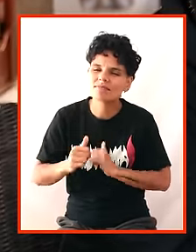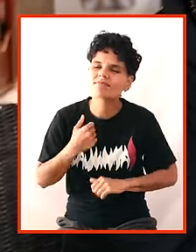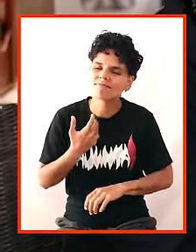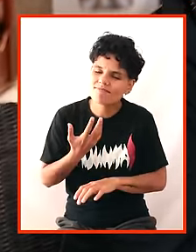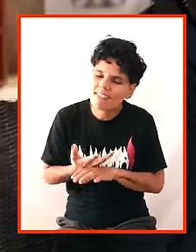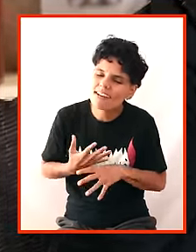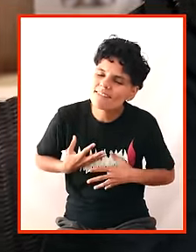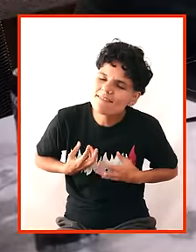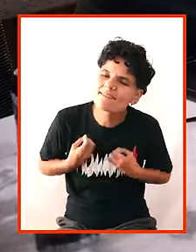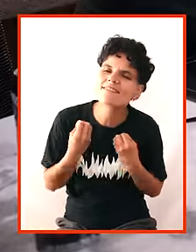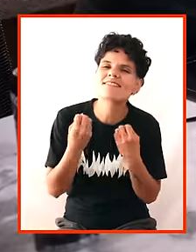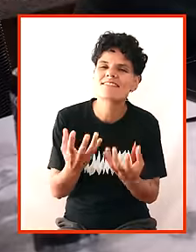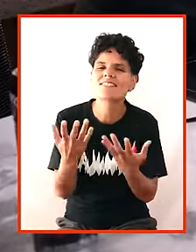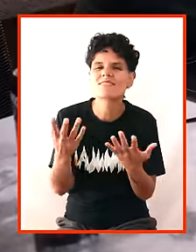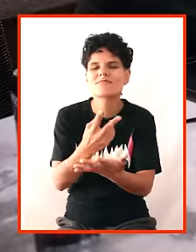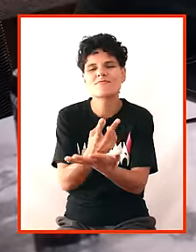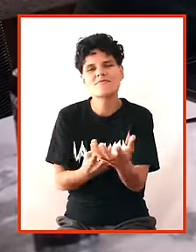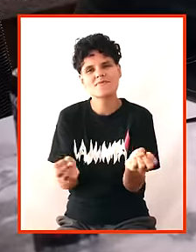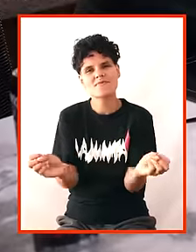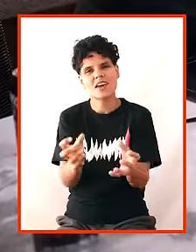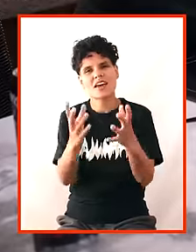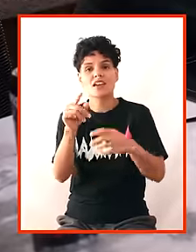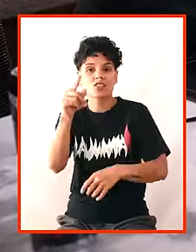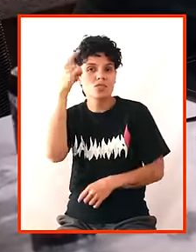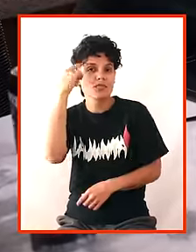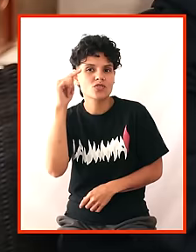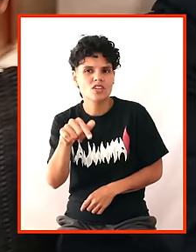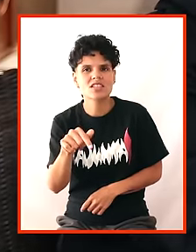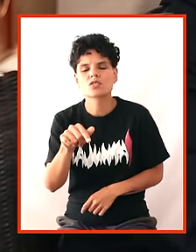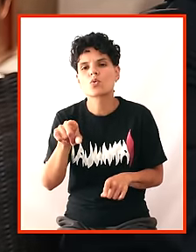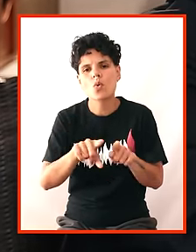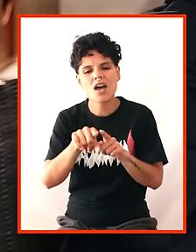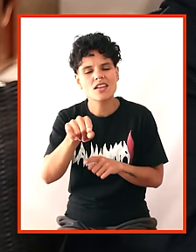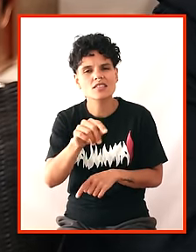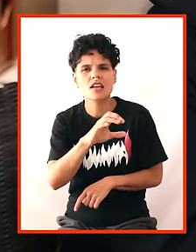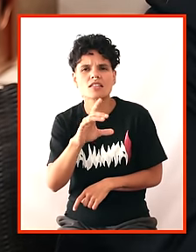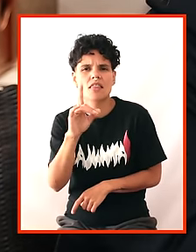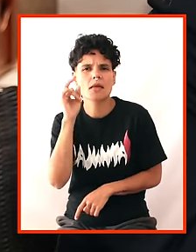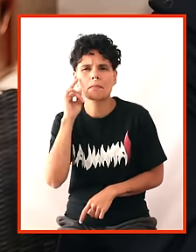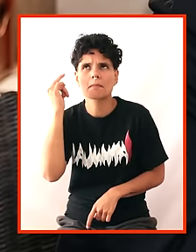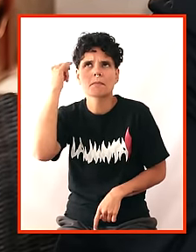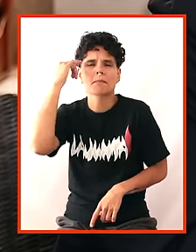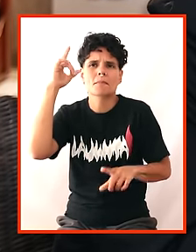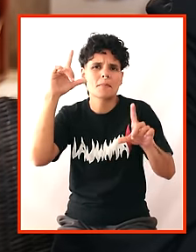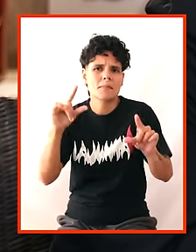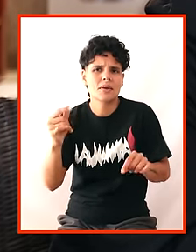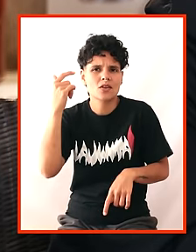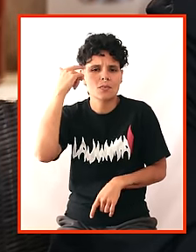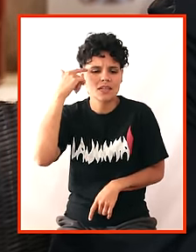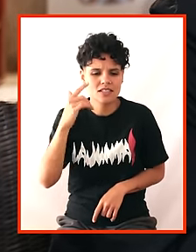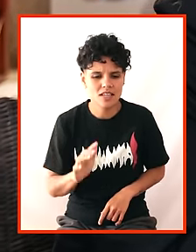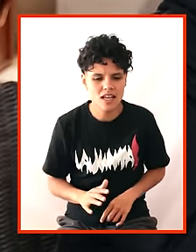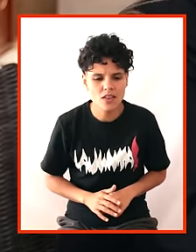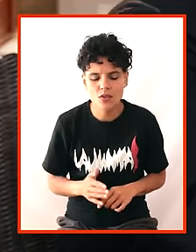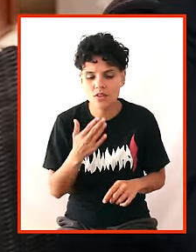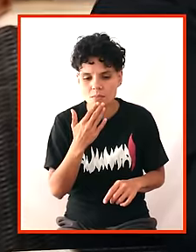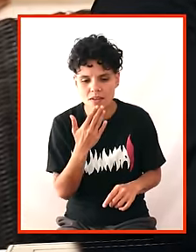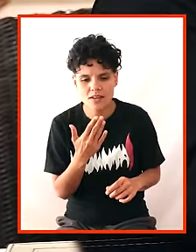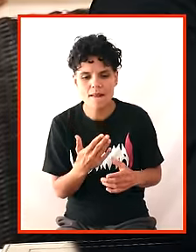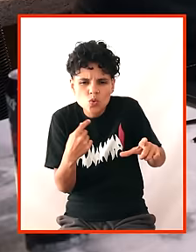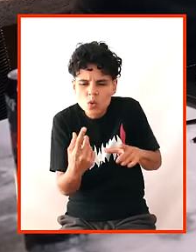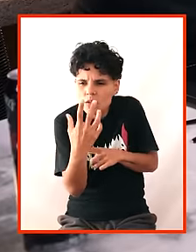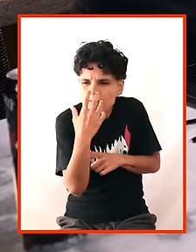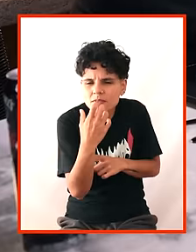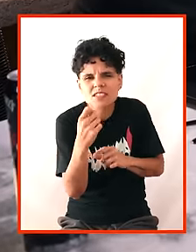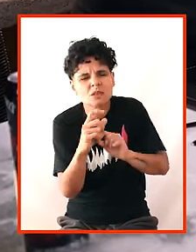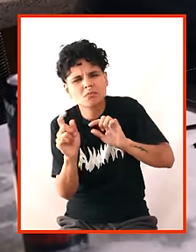ese disco en particular es que creo que es nuestro disco menos pensado. Es como el disco más visceral, así como tomamos las decisiones muy rápido, pum, pum, pum, ya listo. Hicimos súper